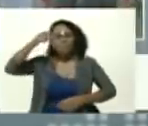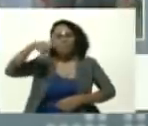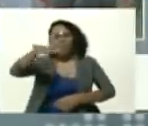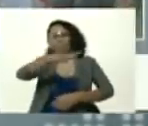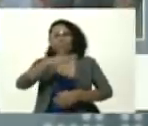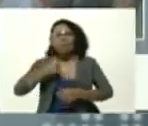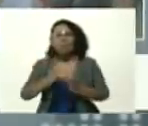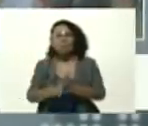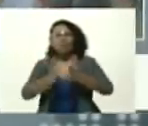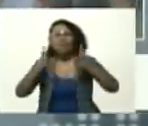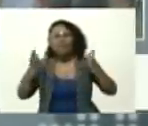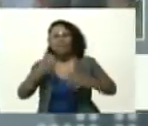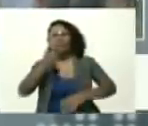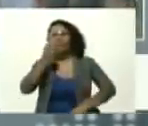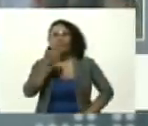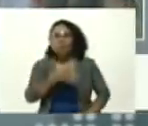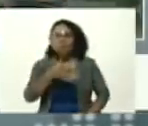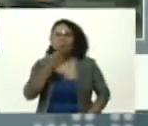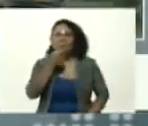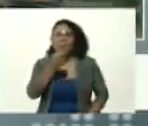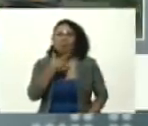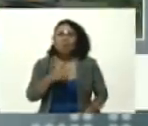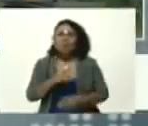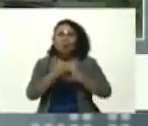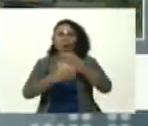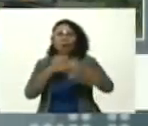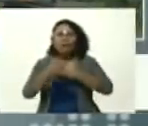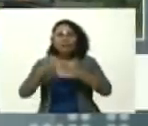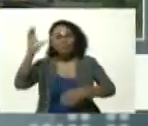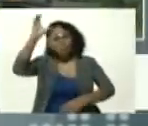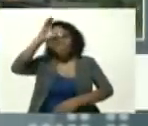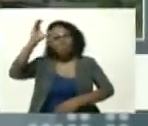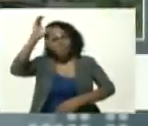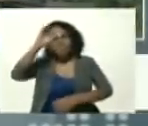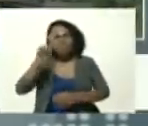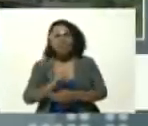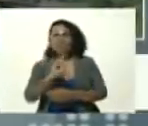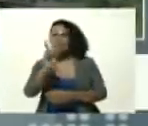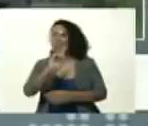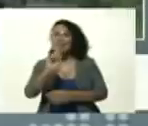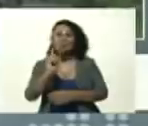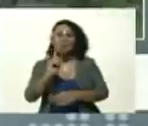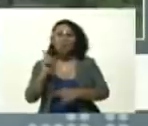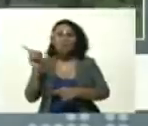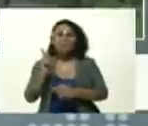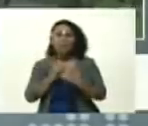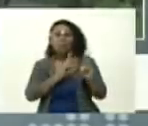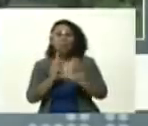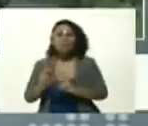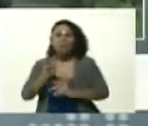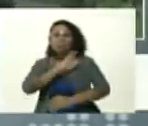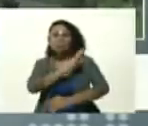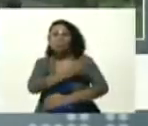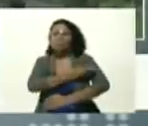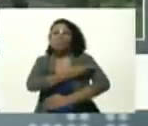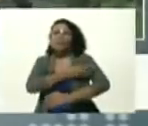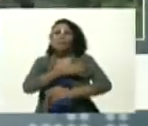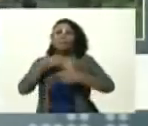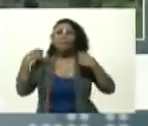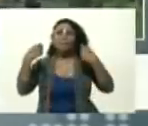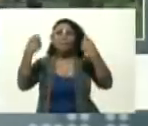grande, para lo bueno, para lo hermoso. Crear conciencia. Si no tuviéramos esta organización del poder popular,